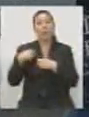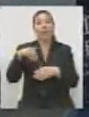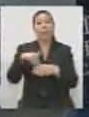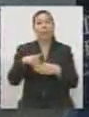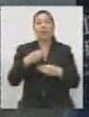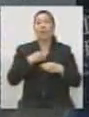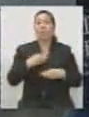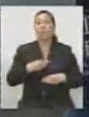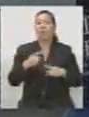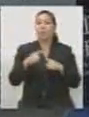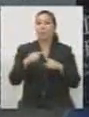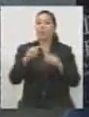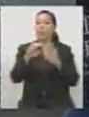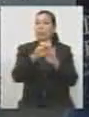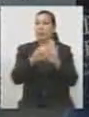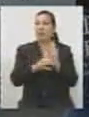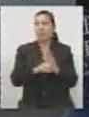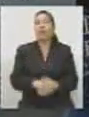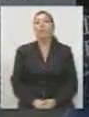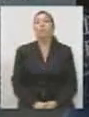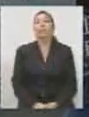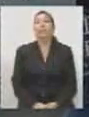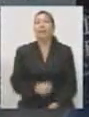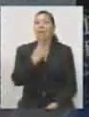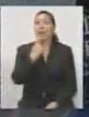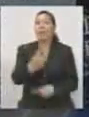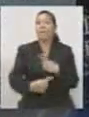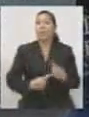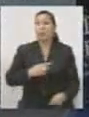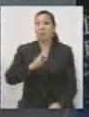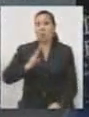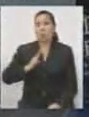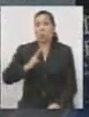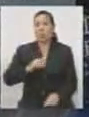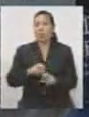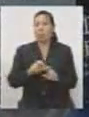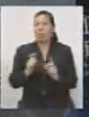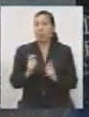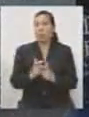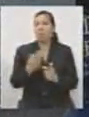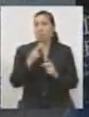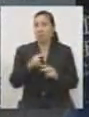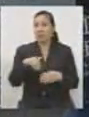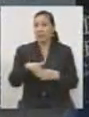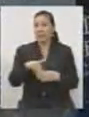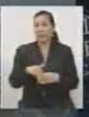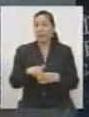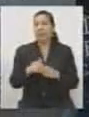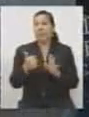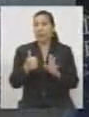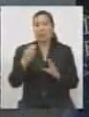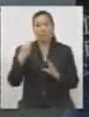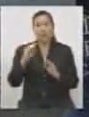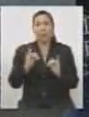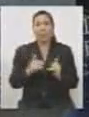elegir a los miembros del Tribunal Constitucional. En ese sentido, exhortaría para que el próximo jueves, en el pleno del próximo jueves, se vea la elección de los 6